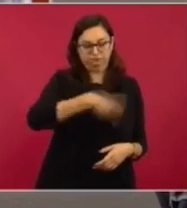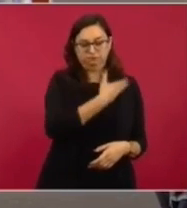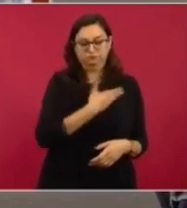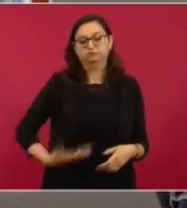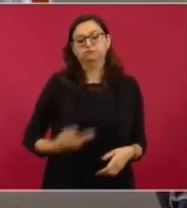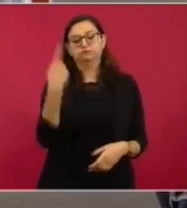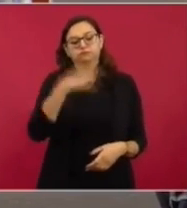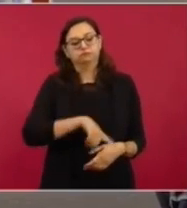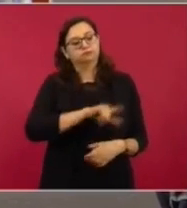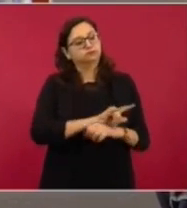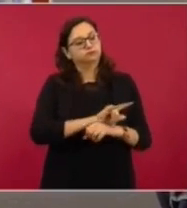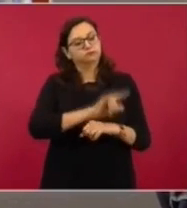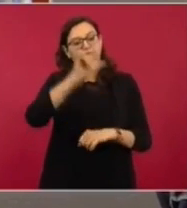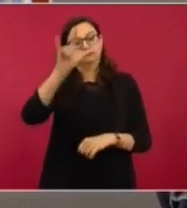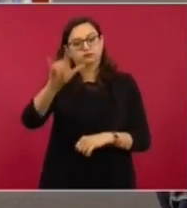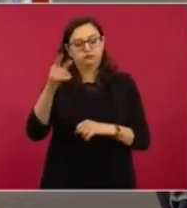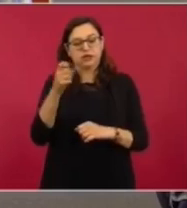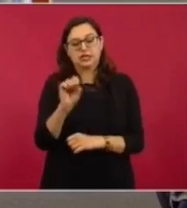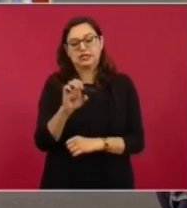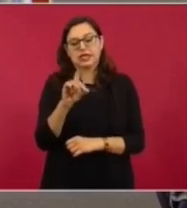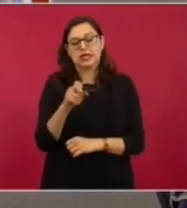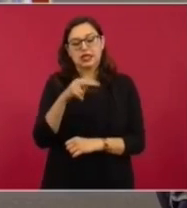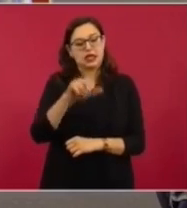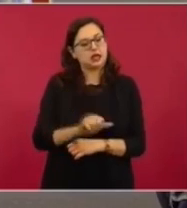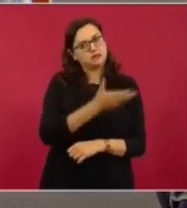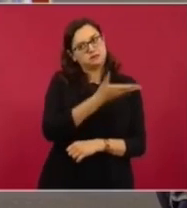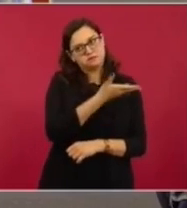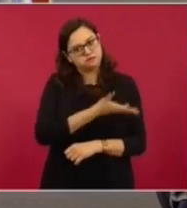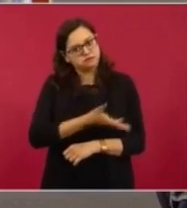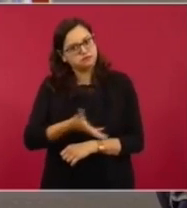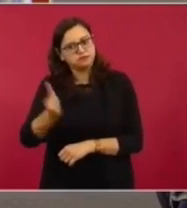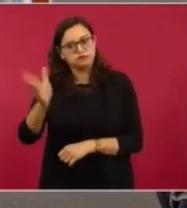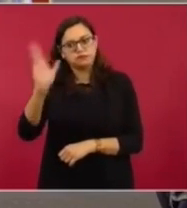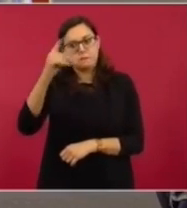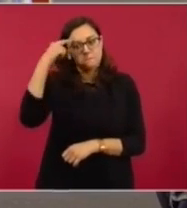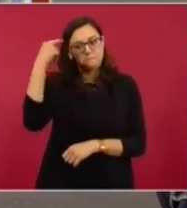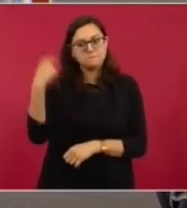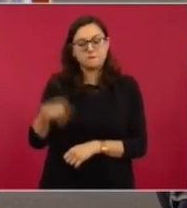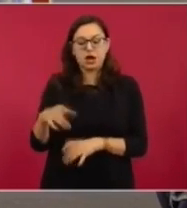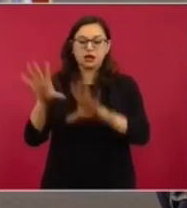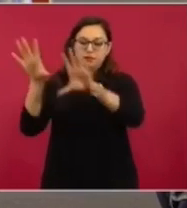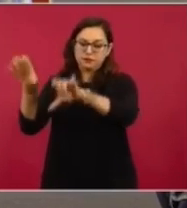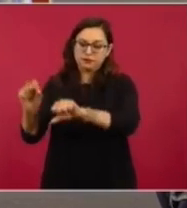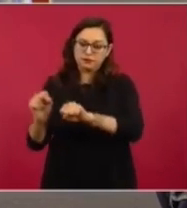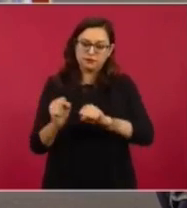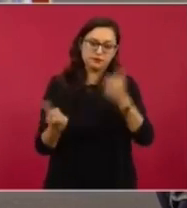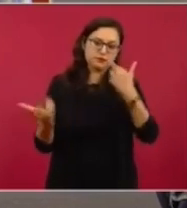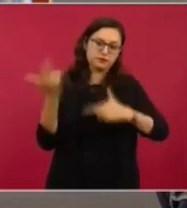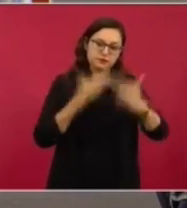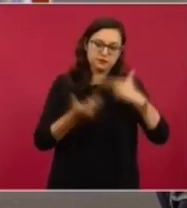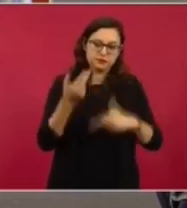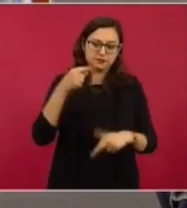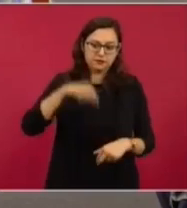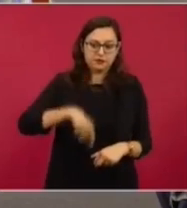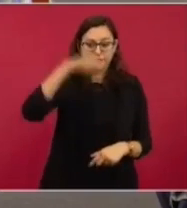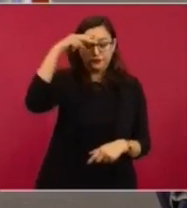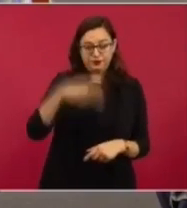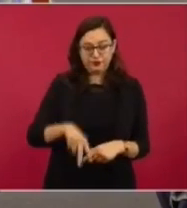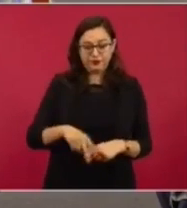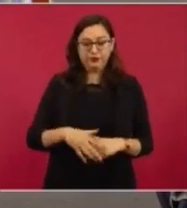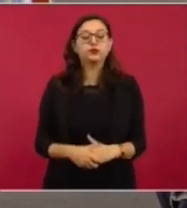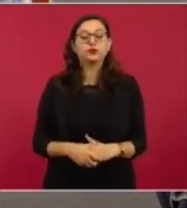fuese por las familias que a las que estoy aludiendo. Bueno, esto se llevó a cabo esta